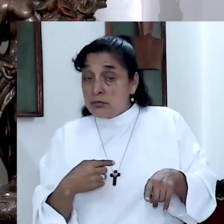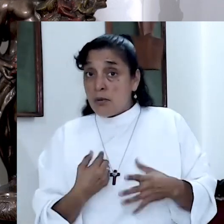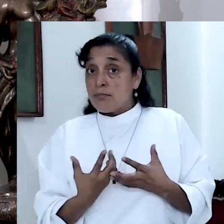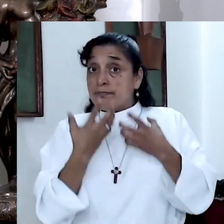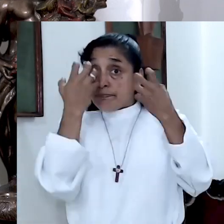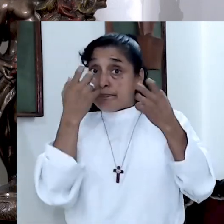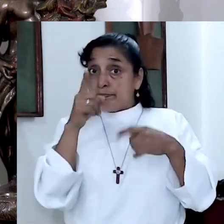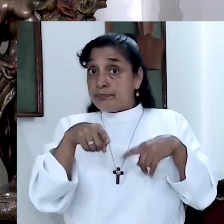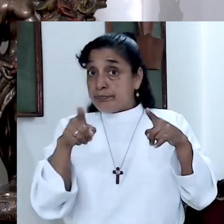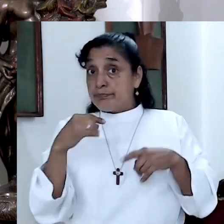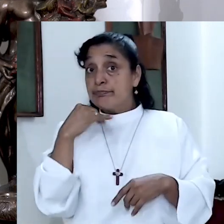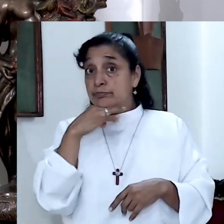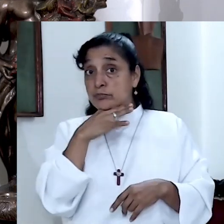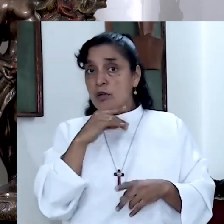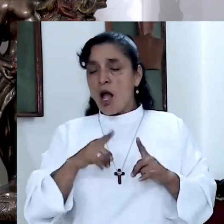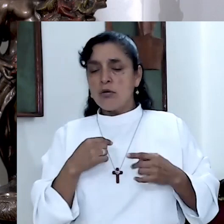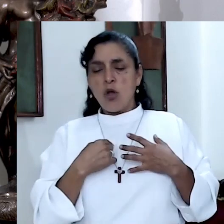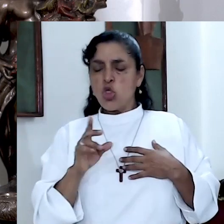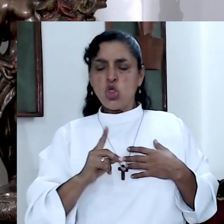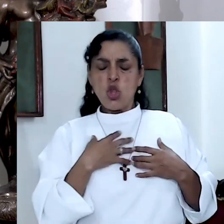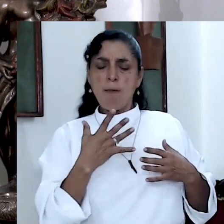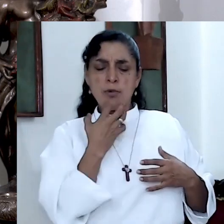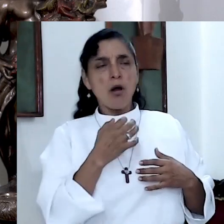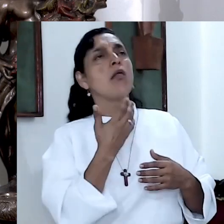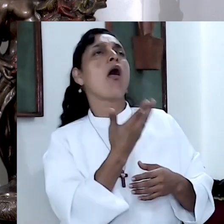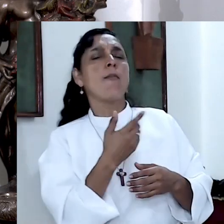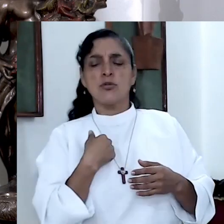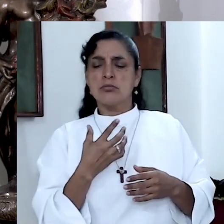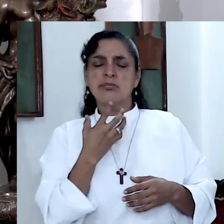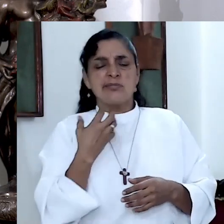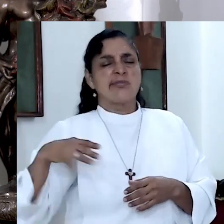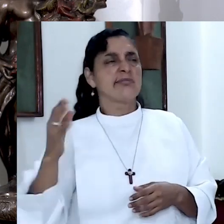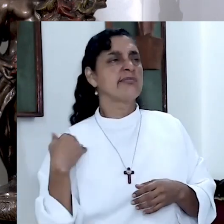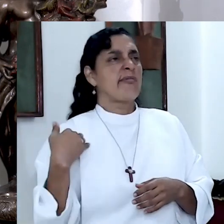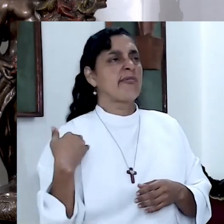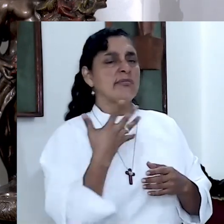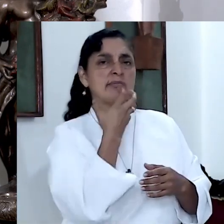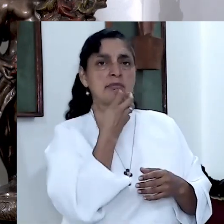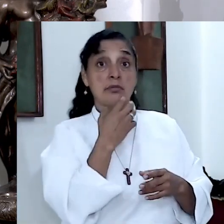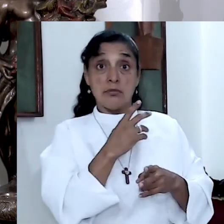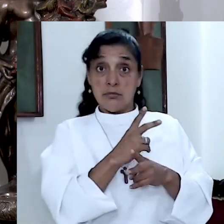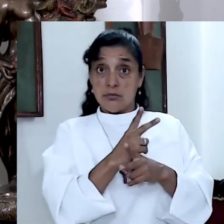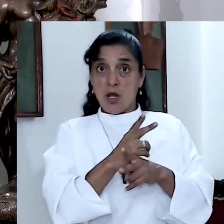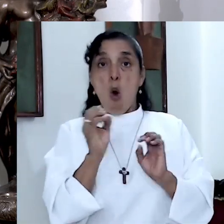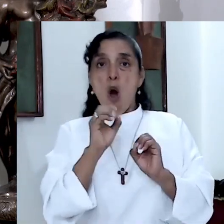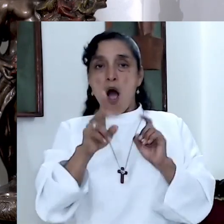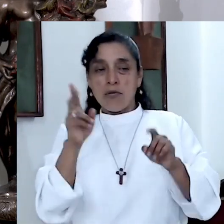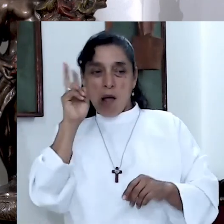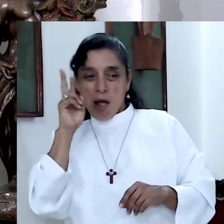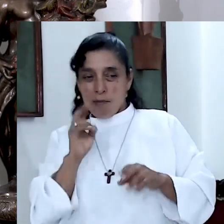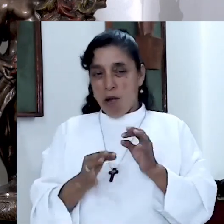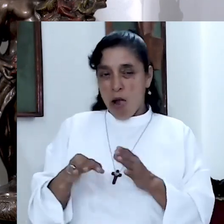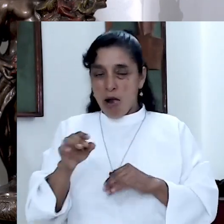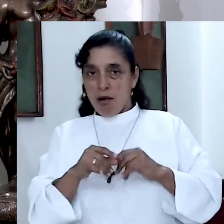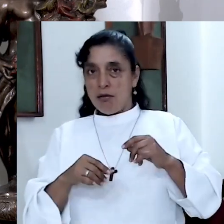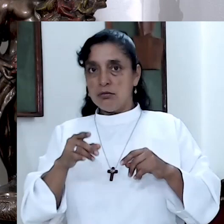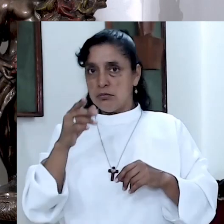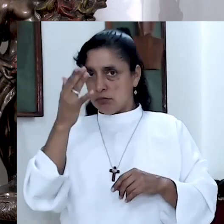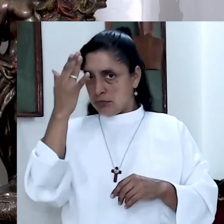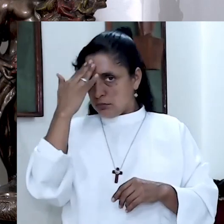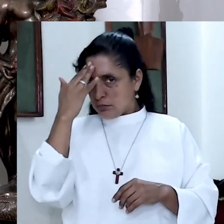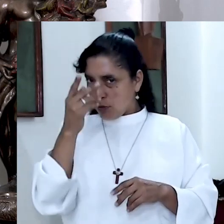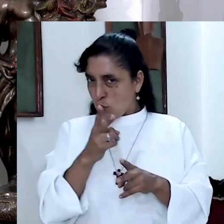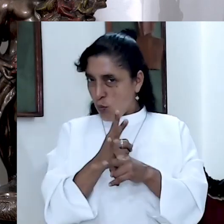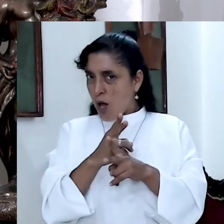otras veces nos portamos mezquinos. Tratamos de aprovecharnos de los demás. A todos nos pasa eso. Entonces